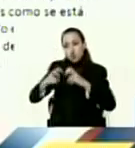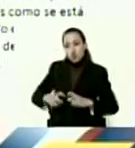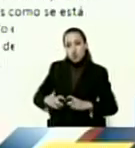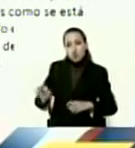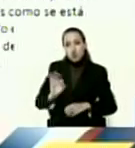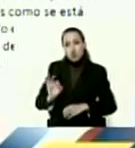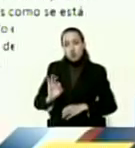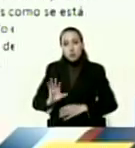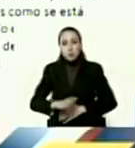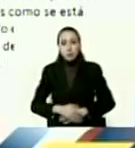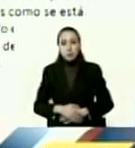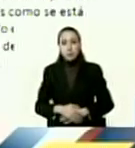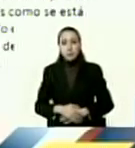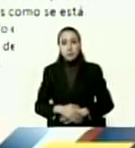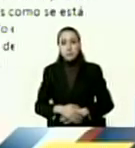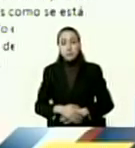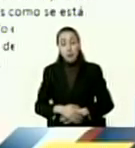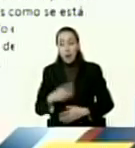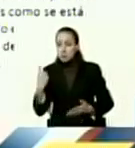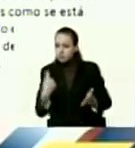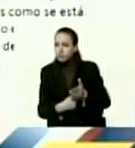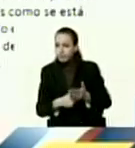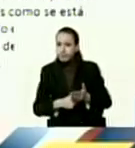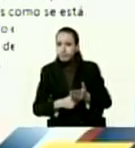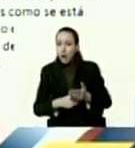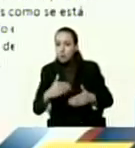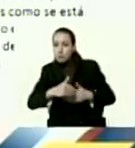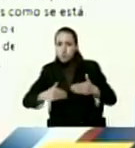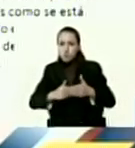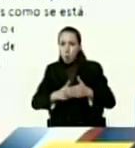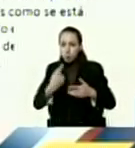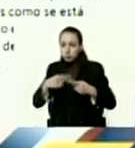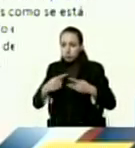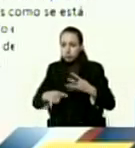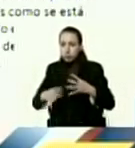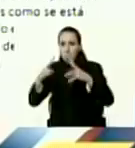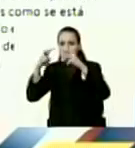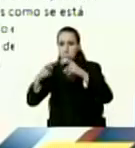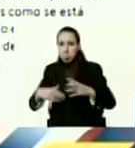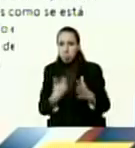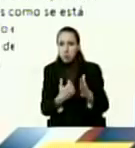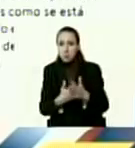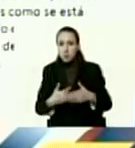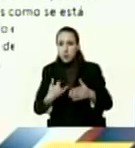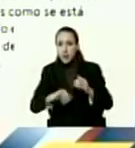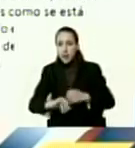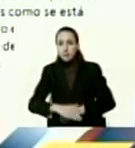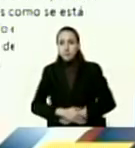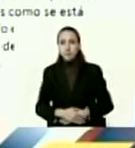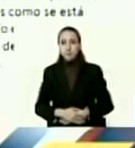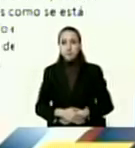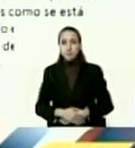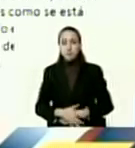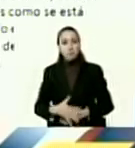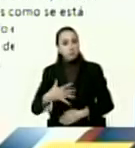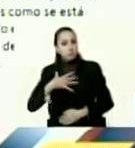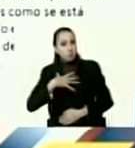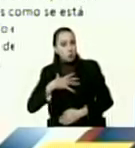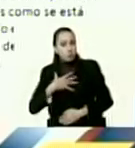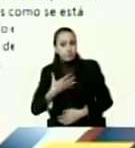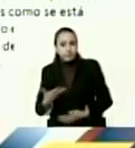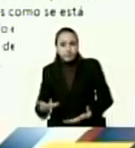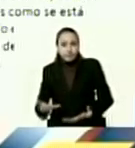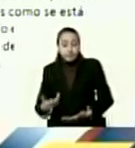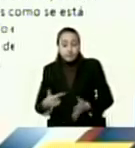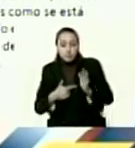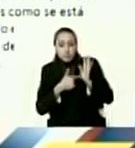Contraloría. Recibía la plata y entonces tapaba cualquier investigación que en ese sentido se podía dar. Y aquí